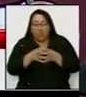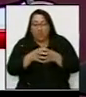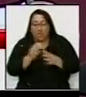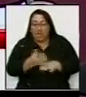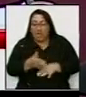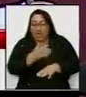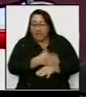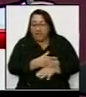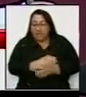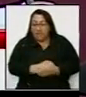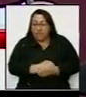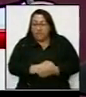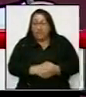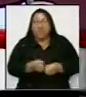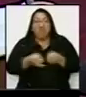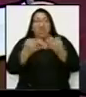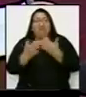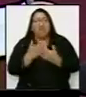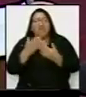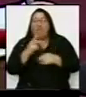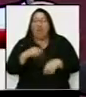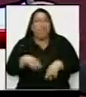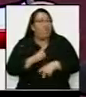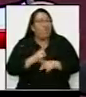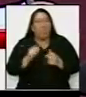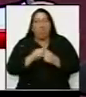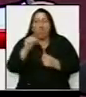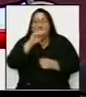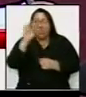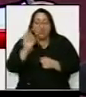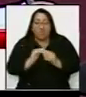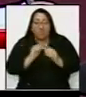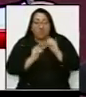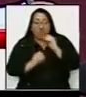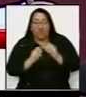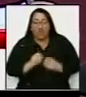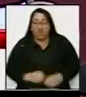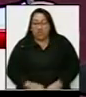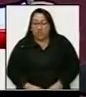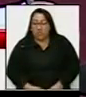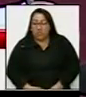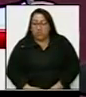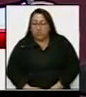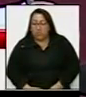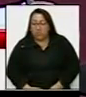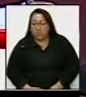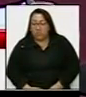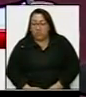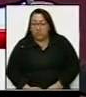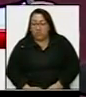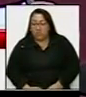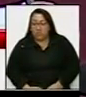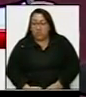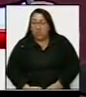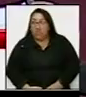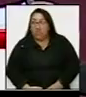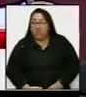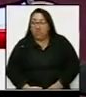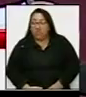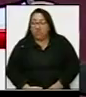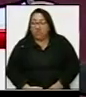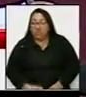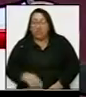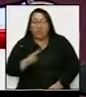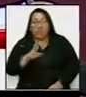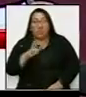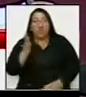era mayoría simple, ahora se ha modificado acogiendo sus pedidos los 2/3 del número legal